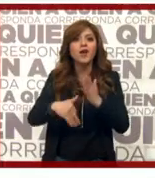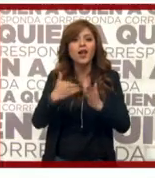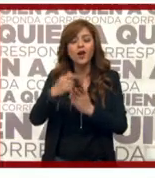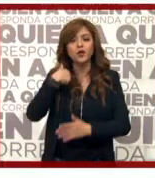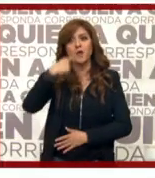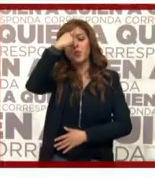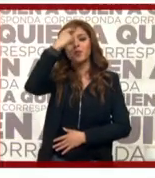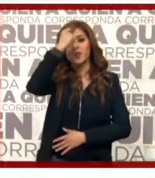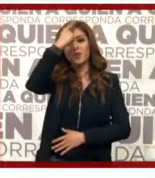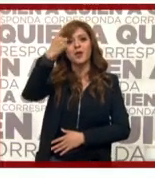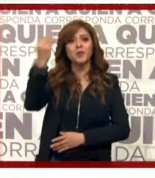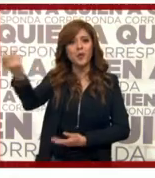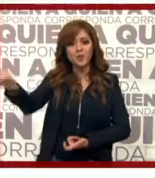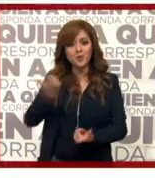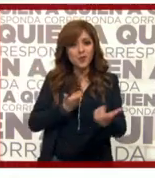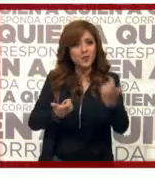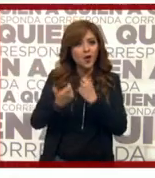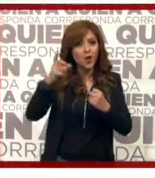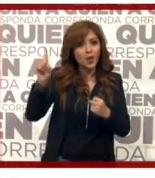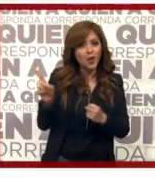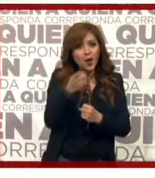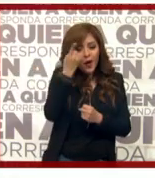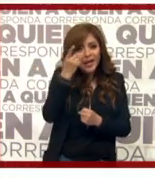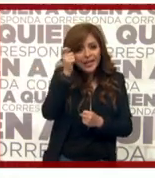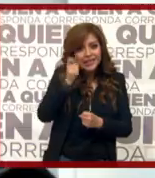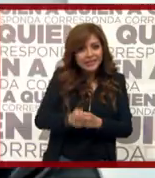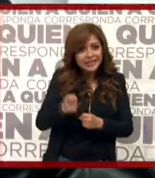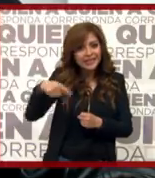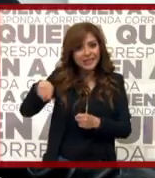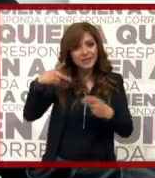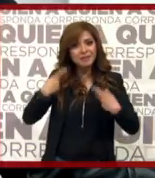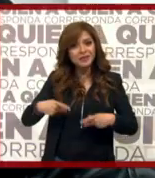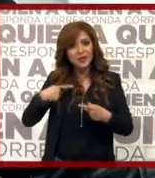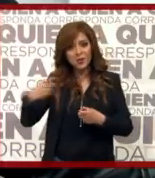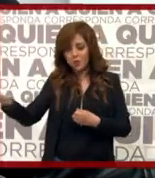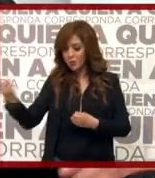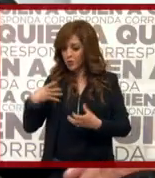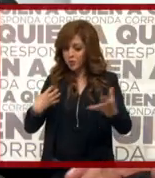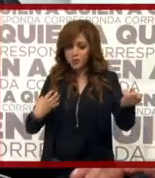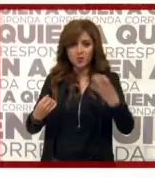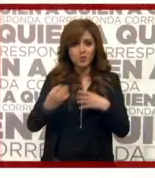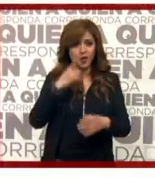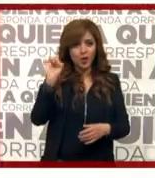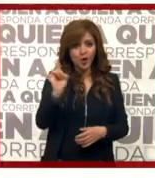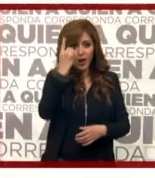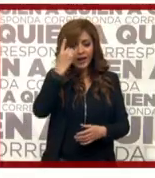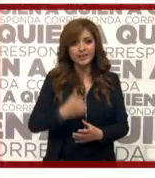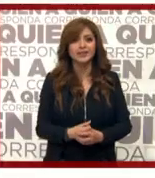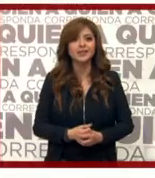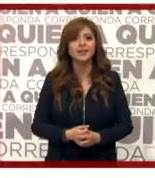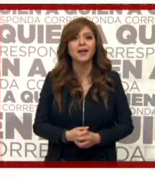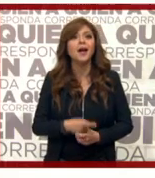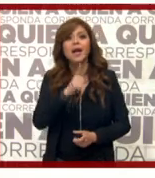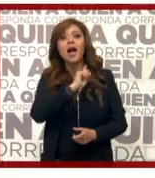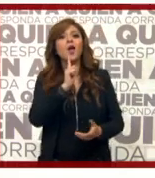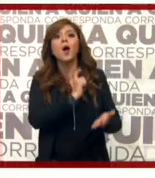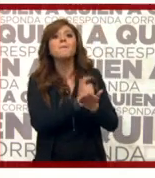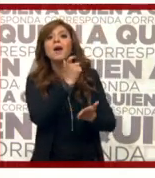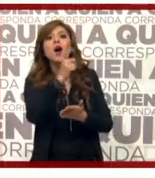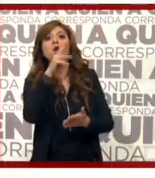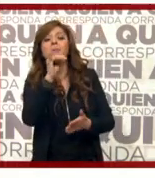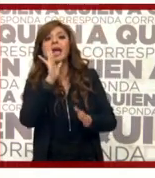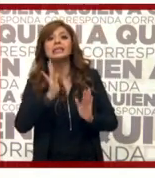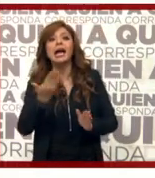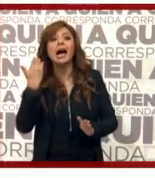nosotros y nos dieron muchos dólares no se vio pero la los turistas eran muy dadivosos me dian d ahí per ya no le paguen lo de la nómina ya